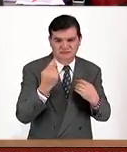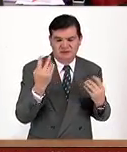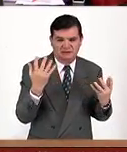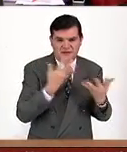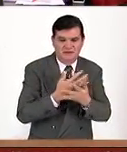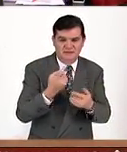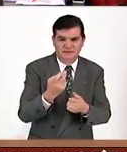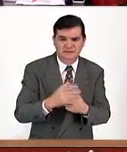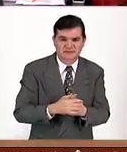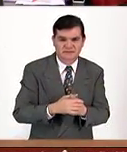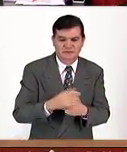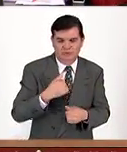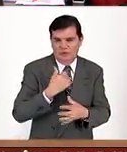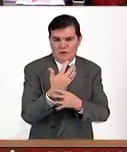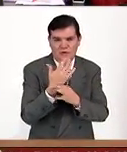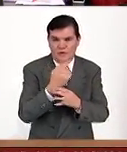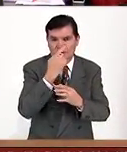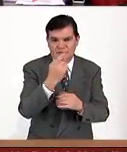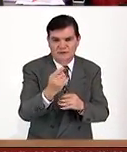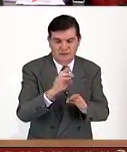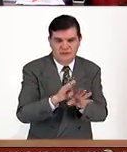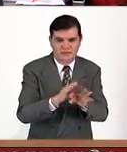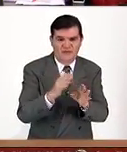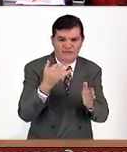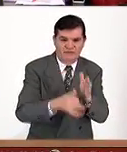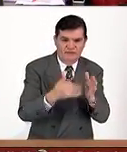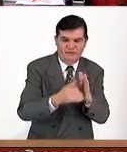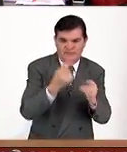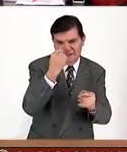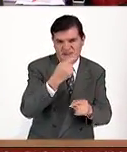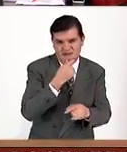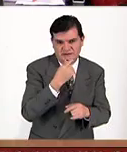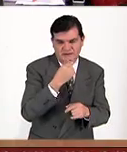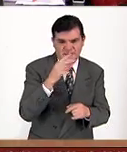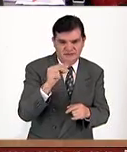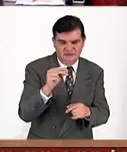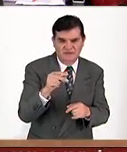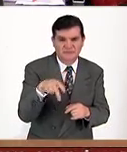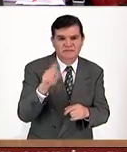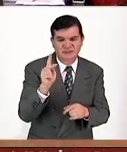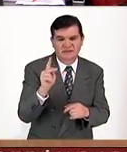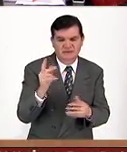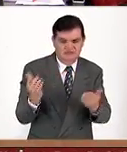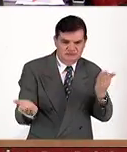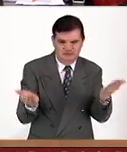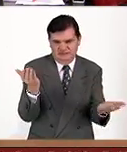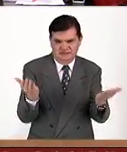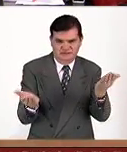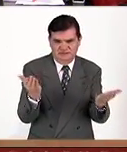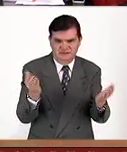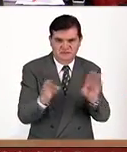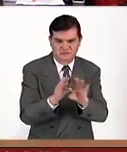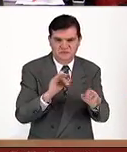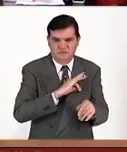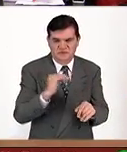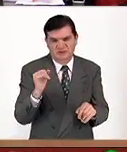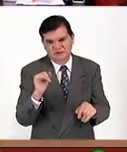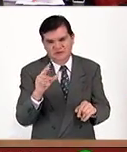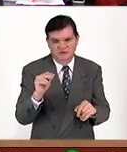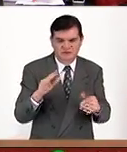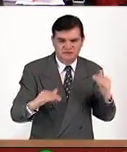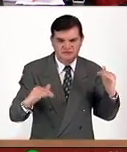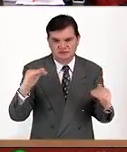dónde. Claro. No estoy diciendo que entonces le demos carencias a los niños, pero equilibrar, hay cosas que se pueden, hay veces que